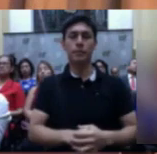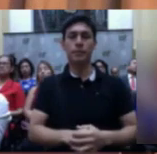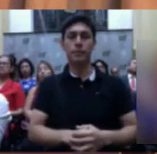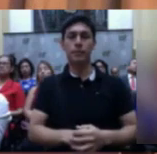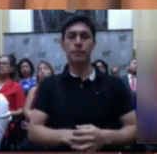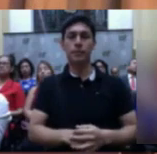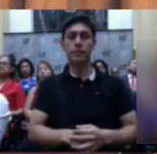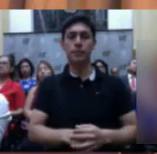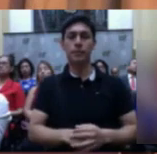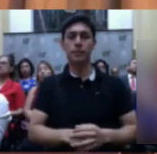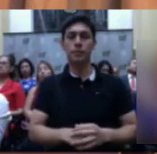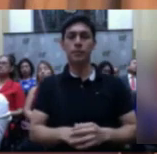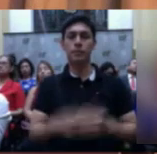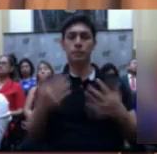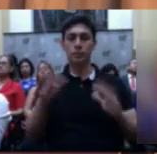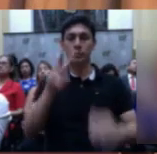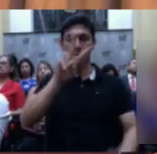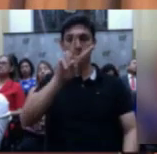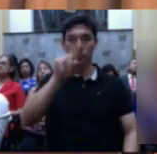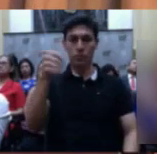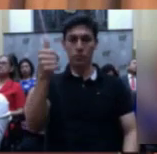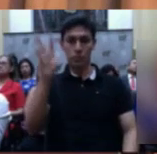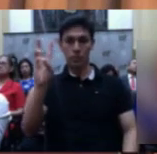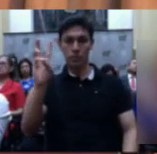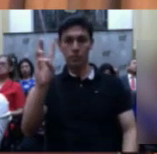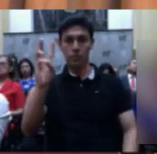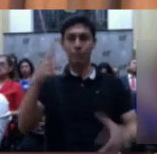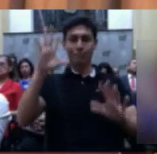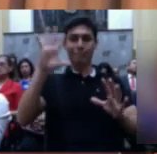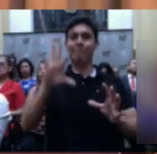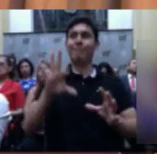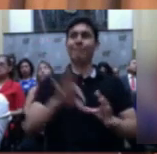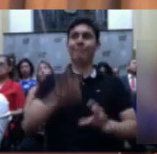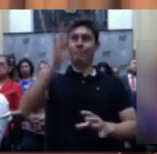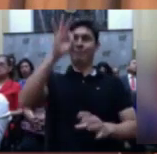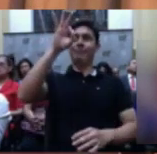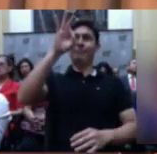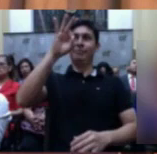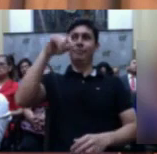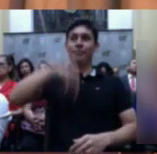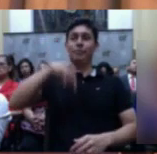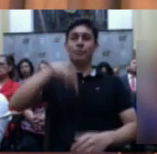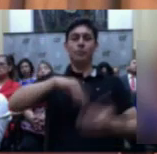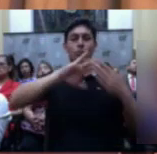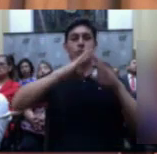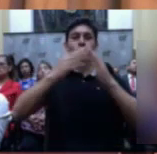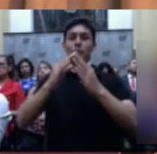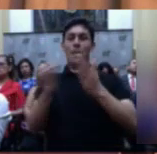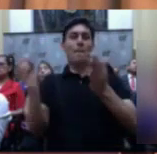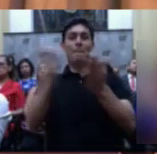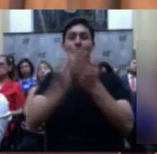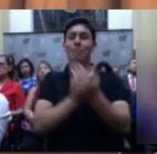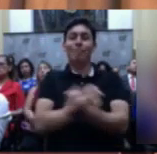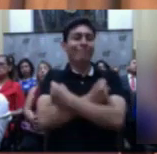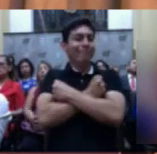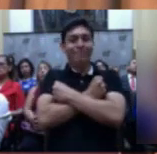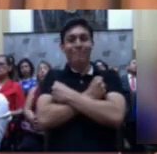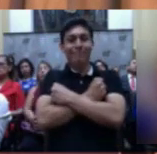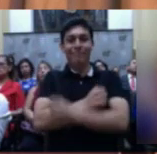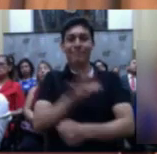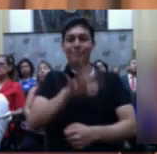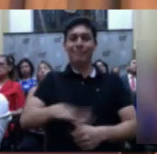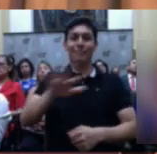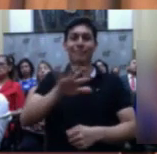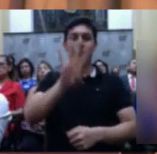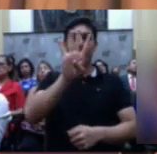ambiental, ya desde el 2016 fuimos elegidos como una de las ciudades más amadas entre 45 metrópolis